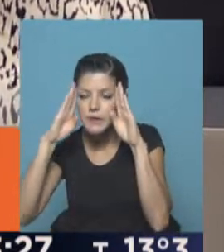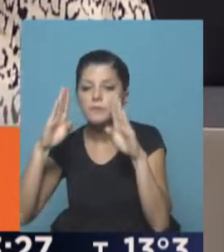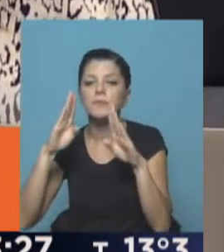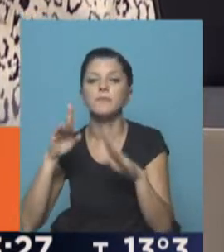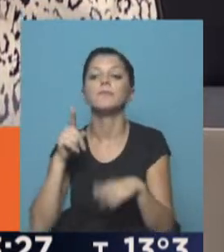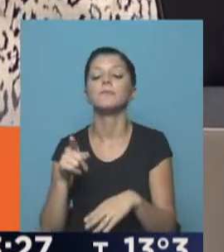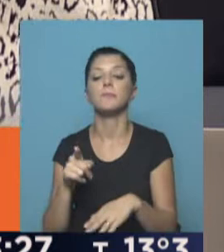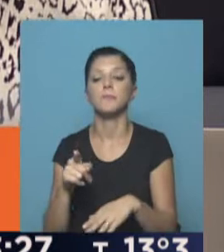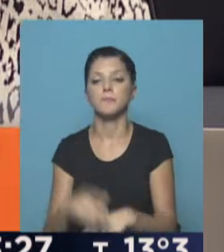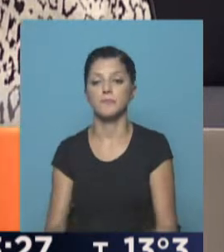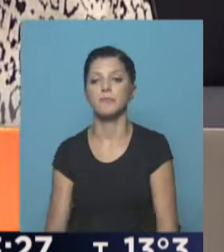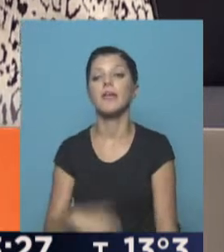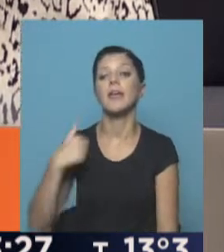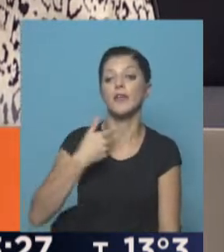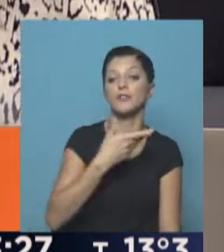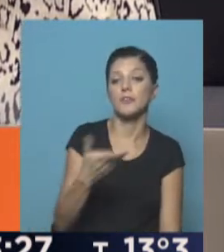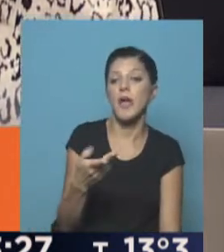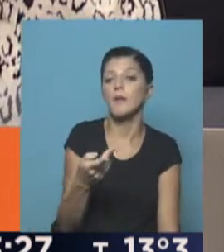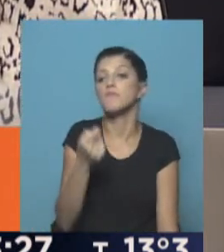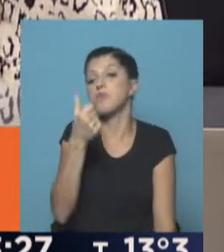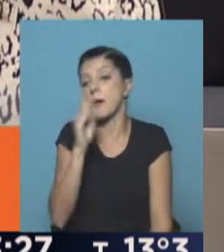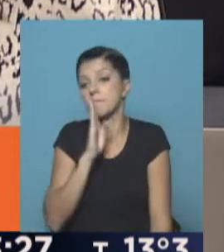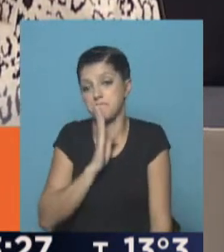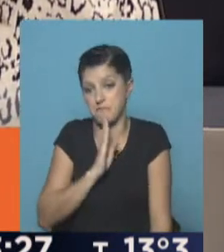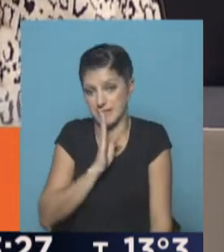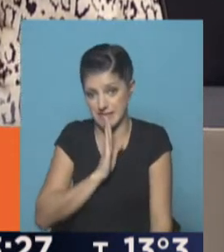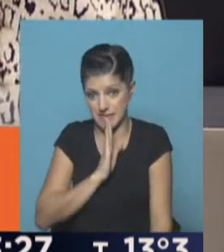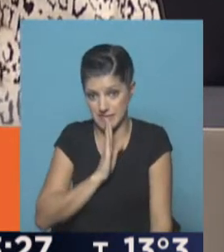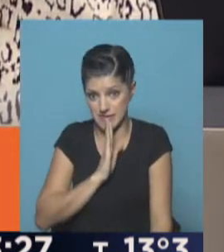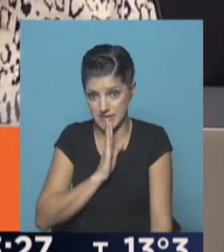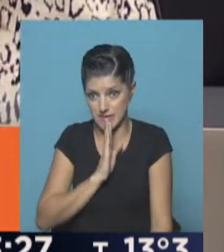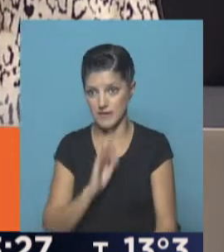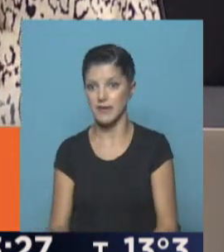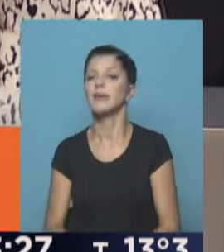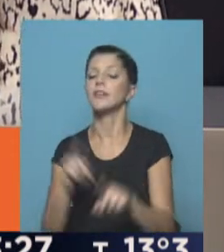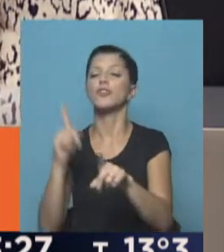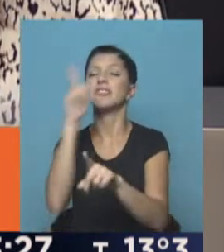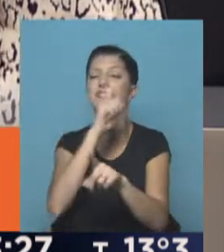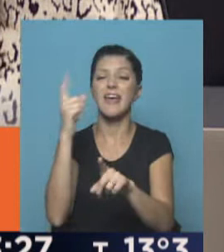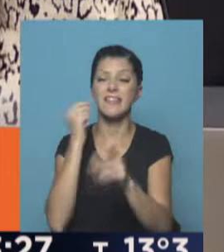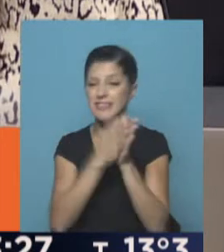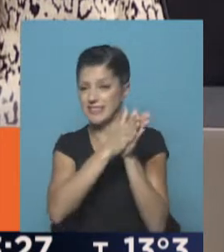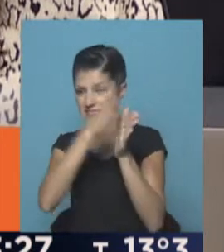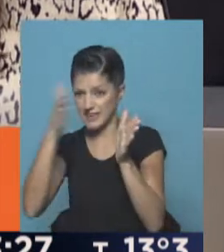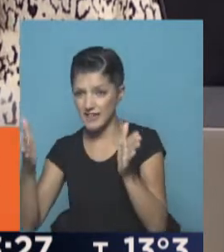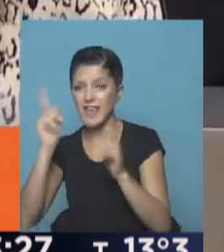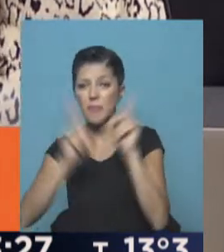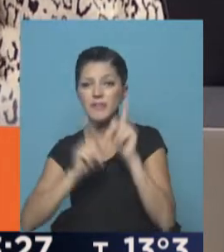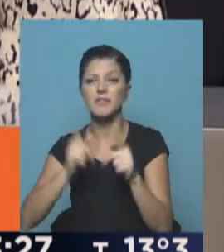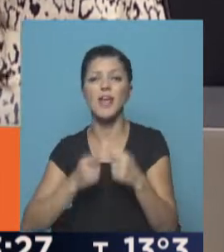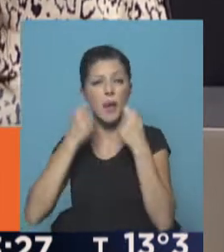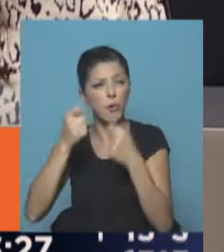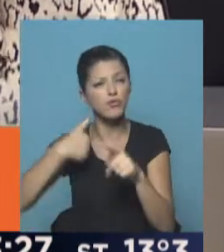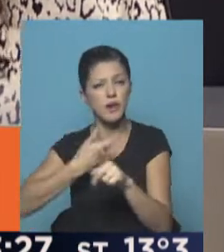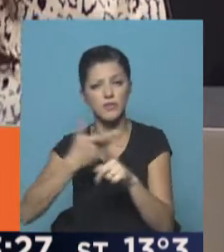precisamente que los pueblos tienen poca paciencia y la popularidad de esos famosos 100 días duran aparentemente menos. Cada vez menos, ¿no? Sí,